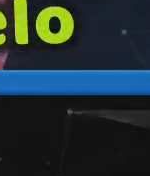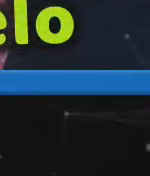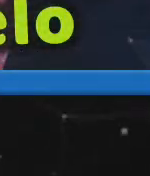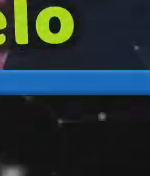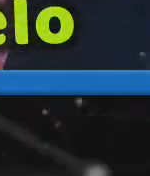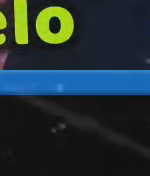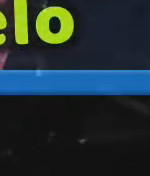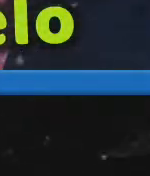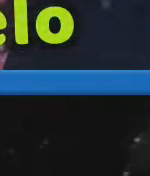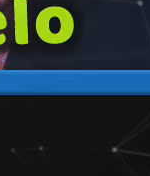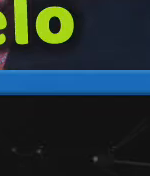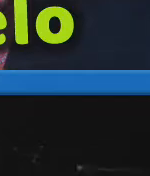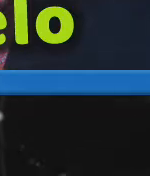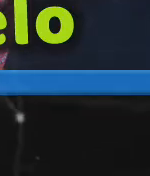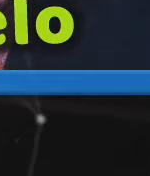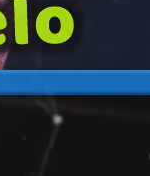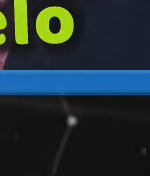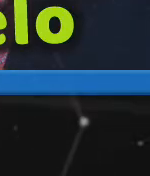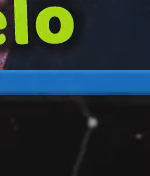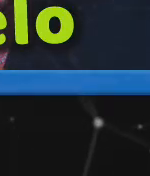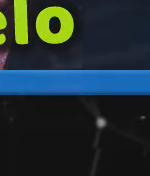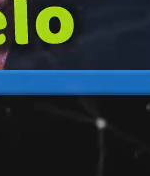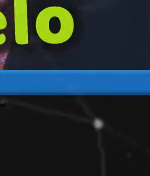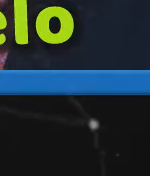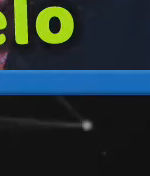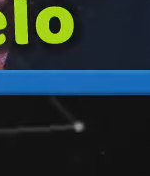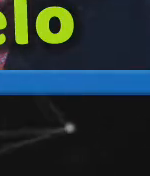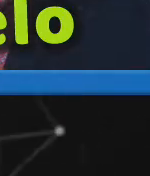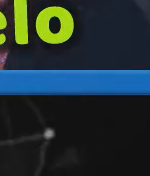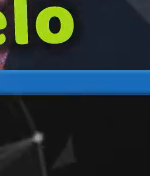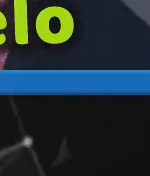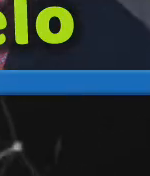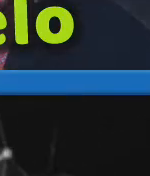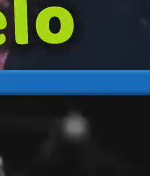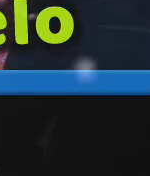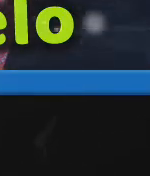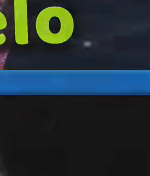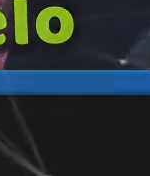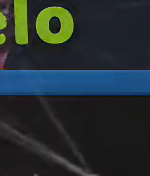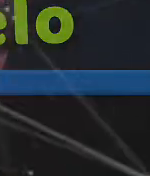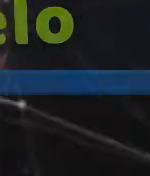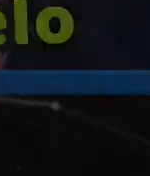En la conferencia de hoy, el presidente Andrés Manuel López Obrador.